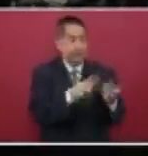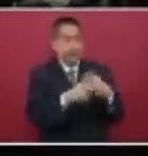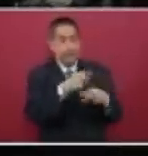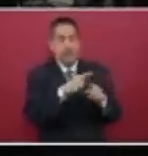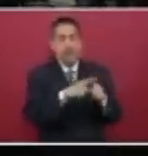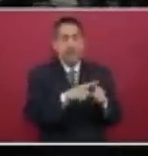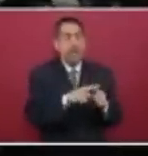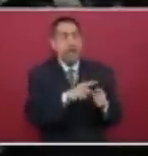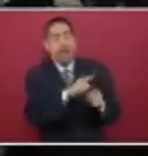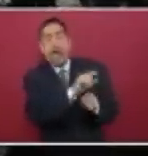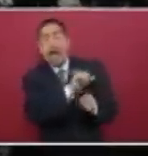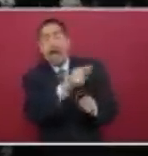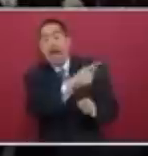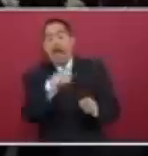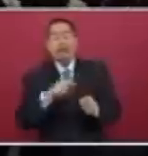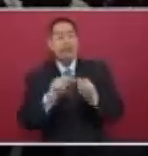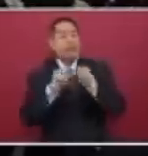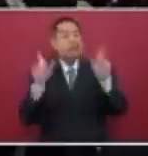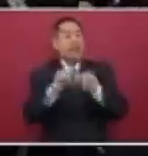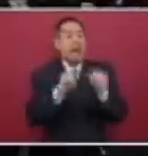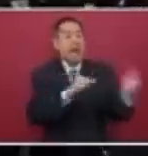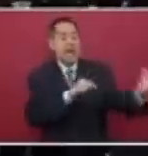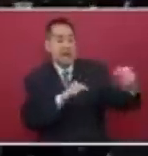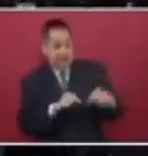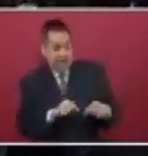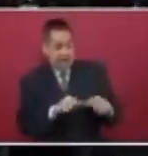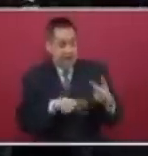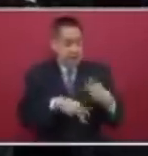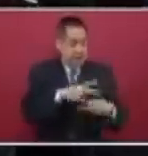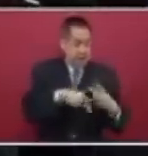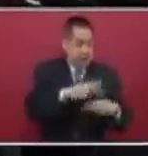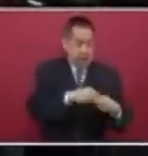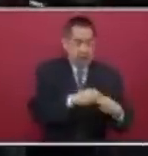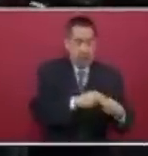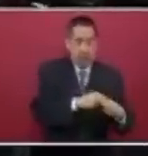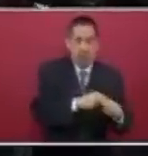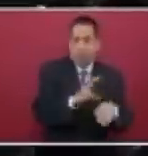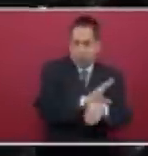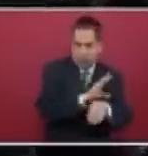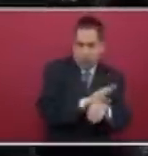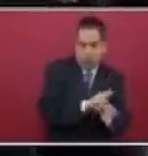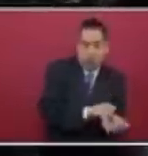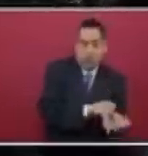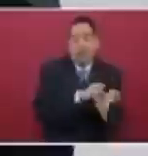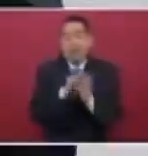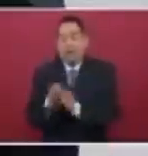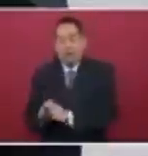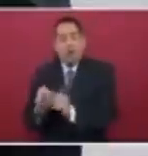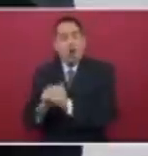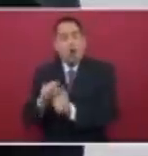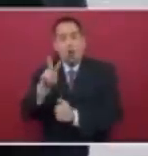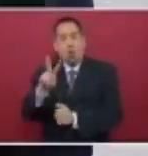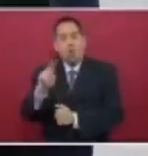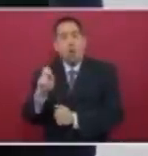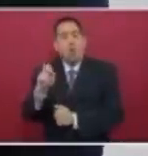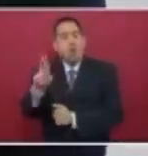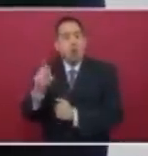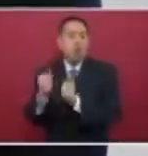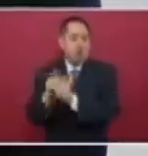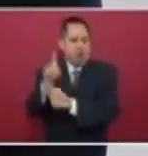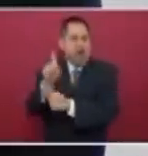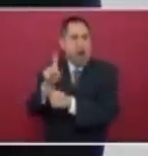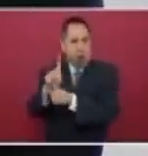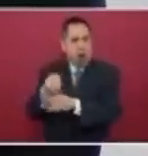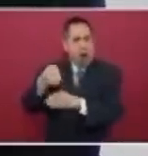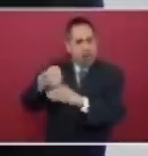estado de otra escala y una turbina de vapor que justamente para eso se necesitan aguas en este